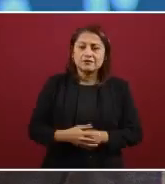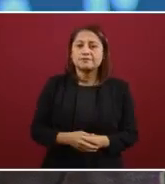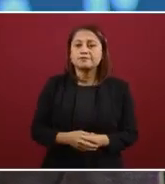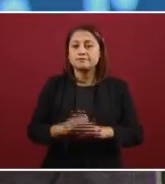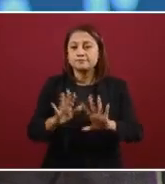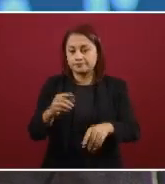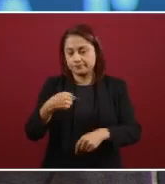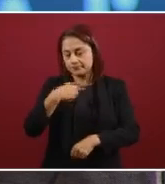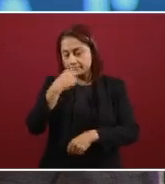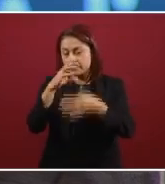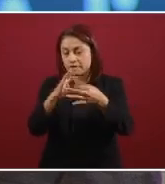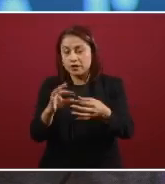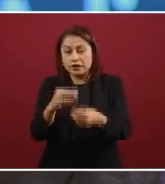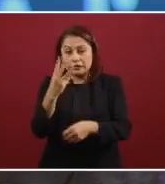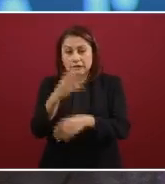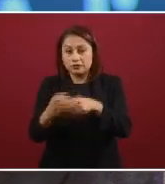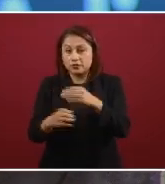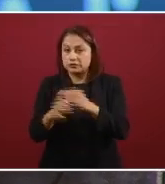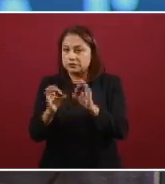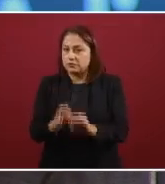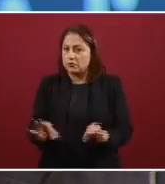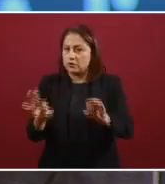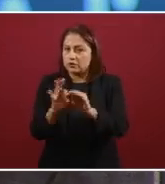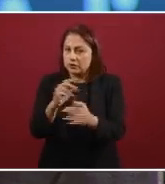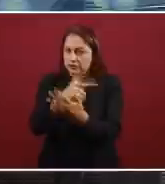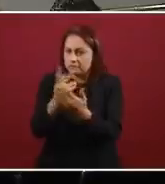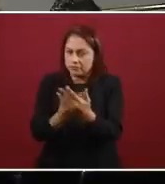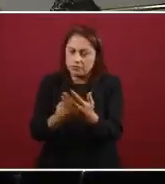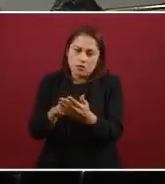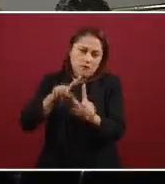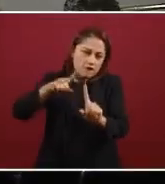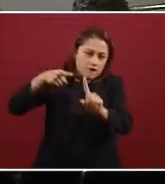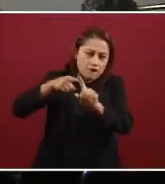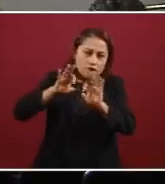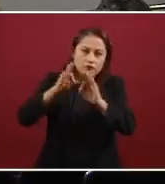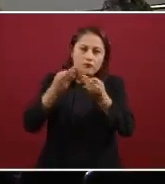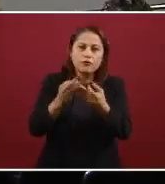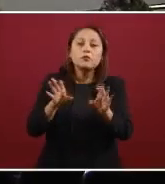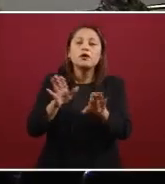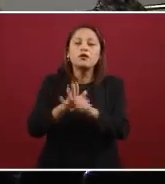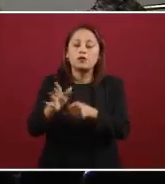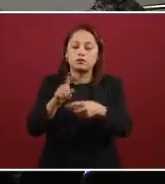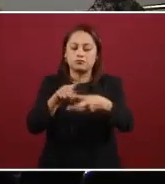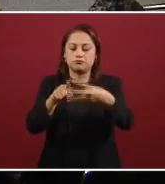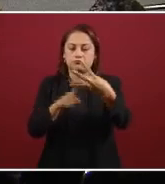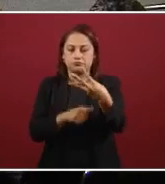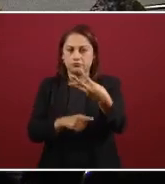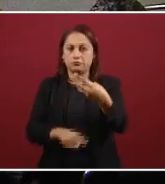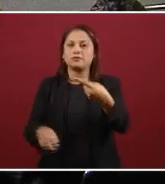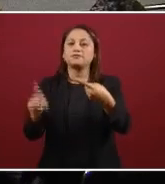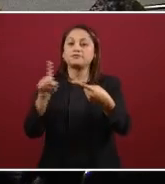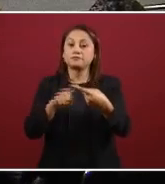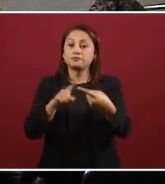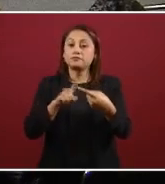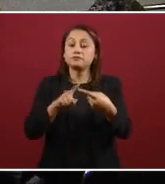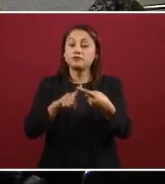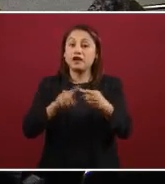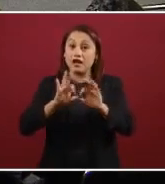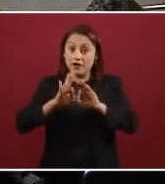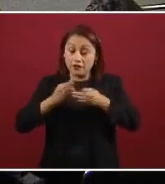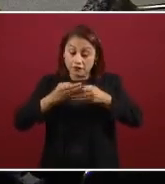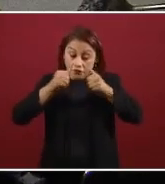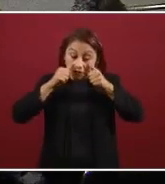es el carácter instrumental de esta estrategia. La estrategia implica la vinculación y en sí misma refleja